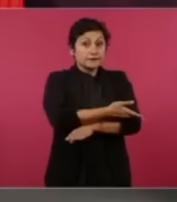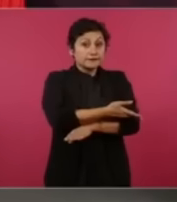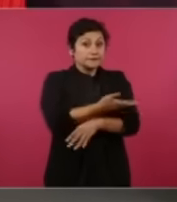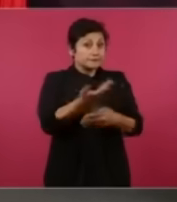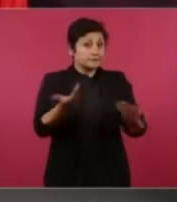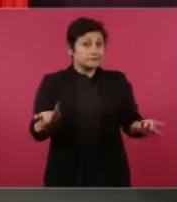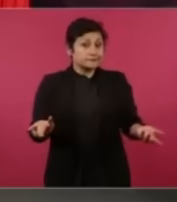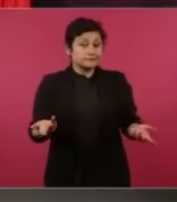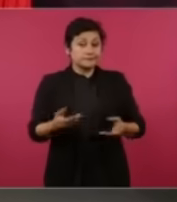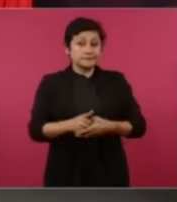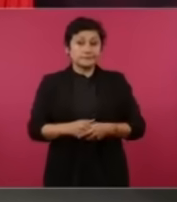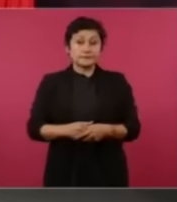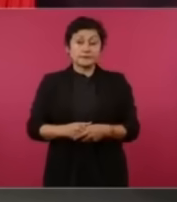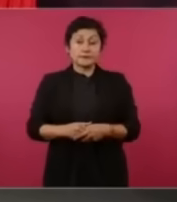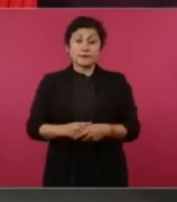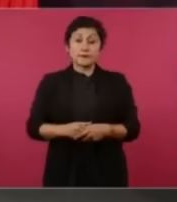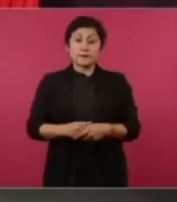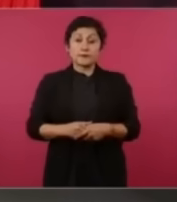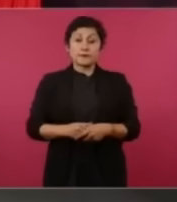Y